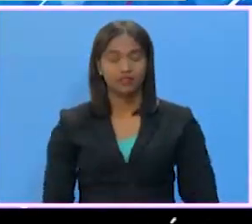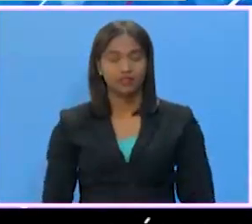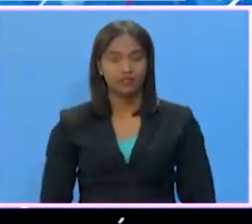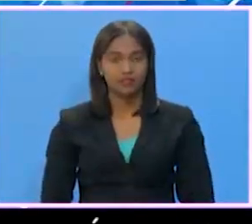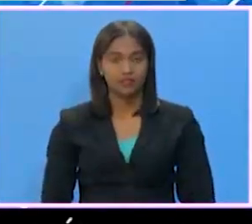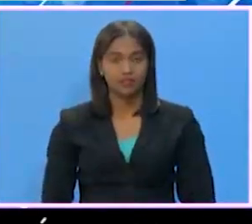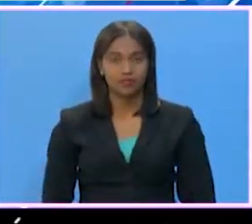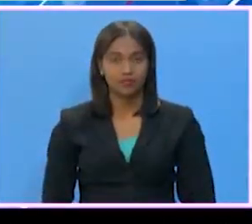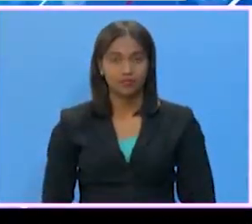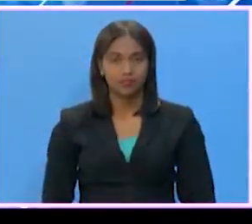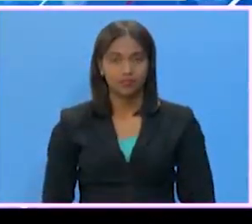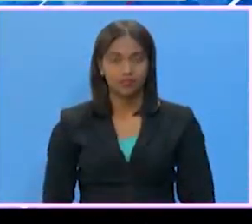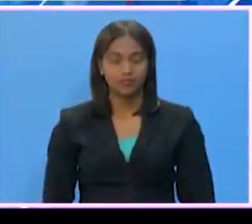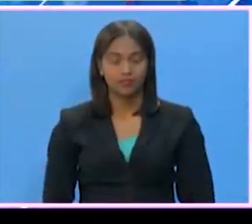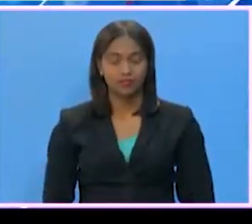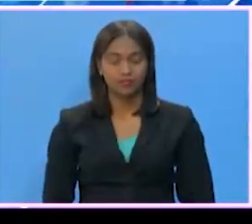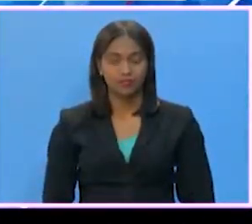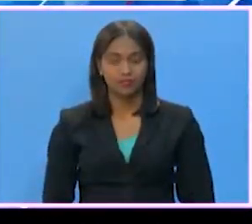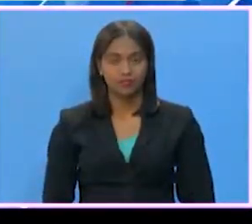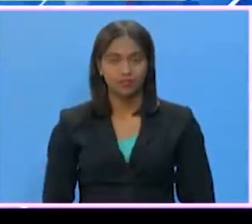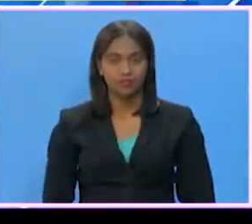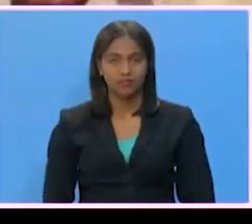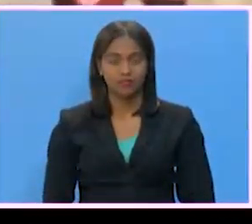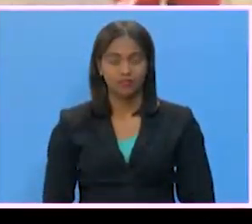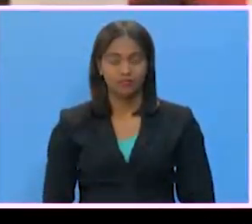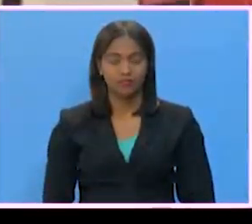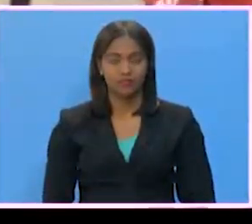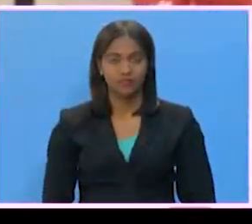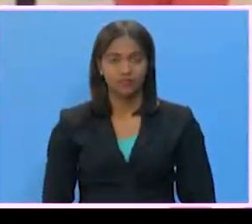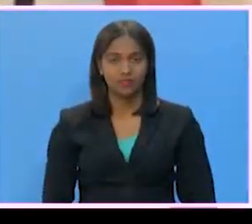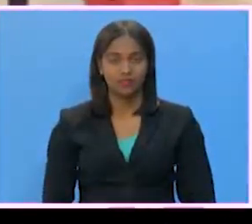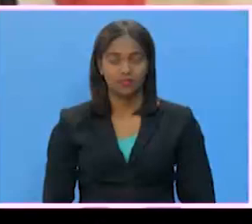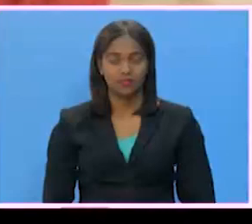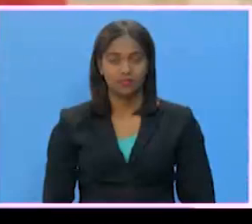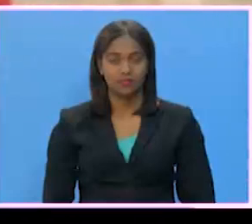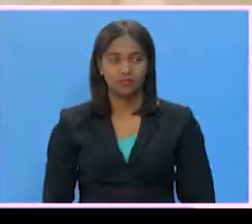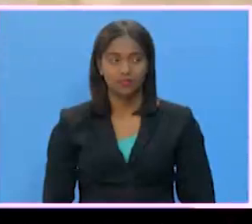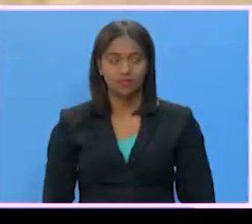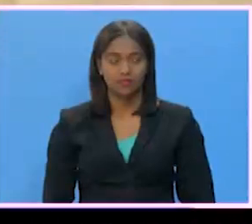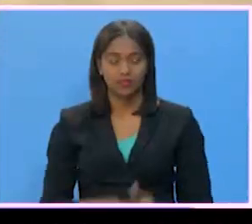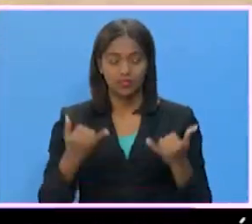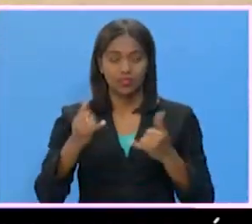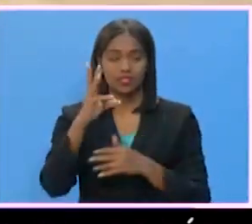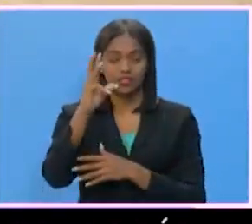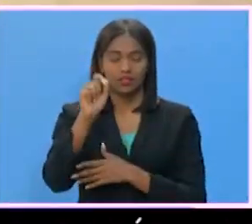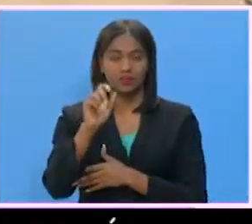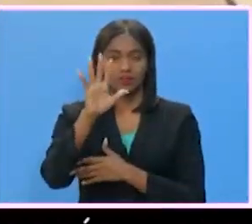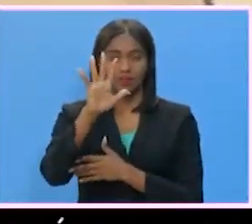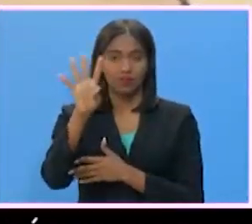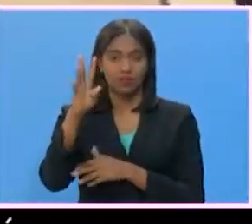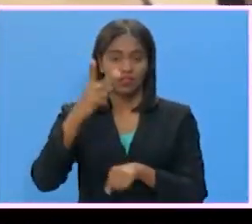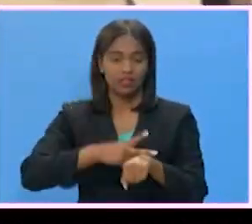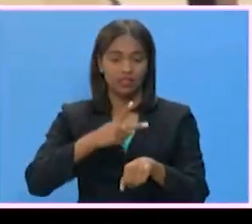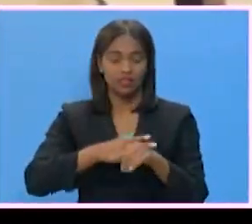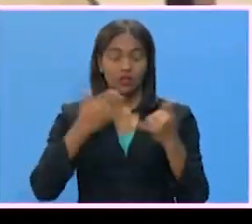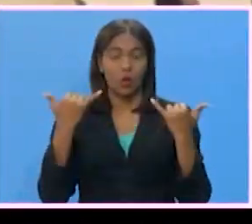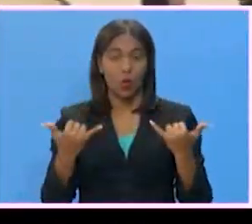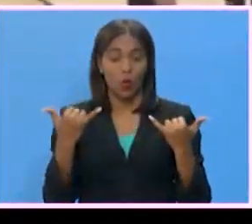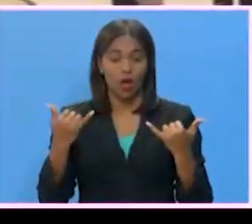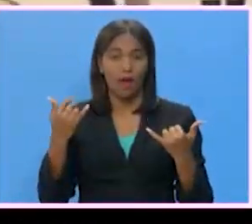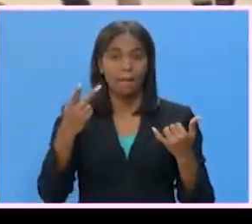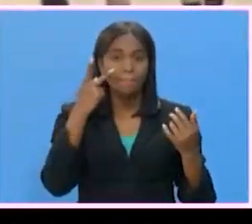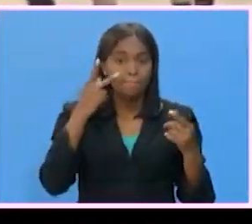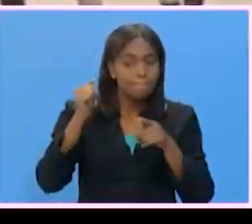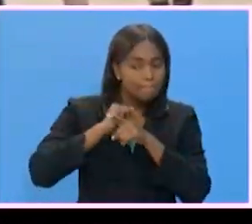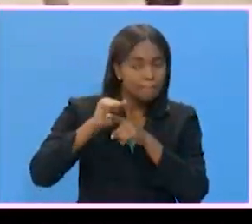En el Palacio de los Deportes, Virgilio Travieso Soto, cuando son las 6:54 de la tarde. En estos precisos momentos están calentando